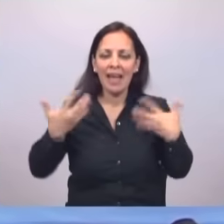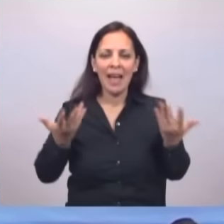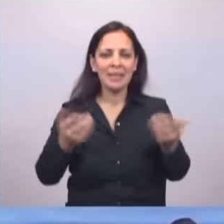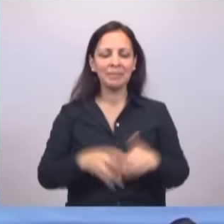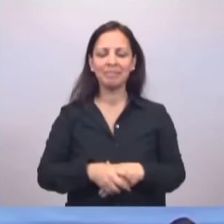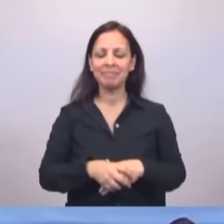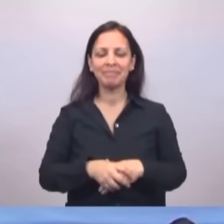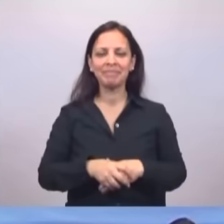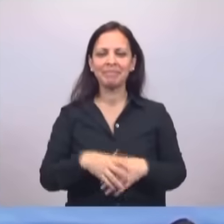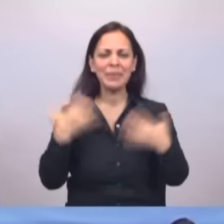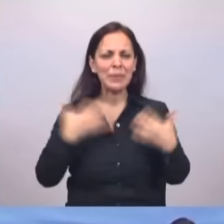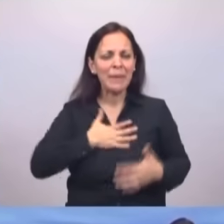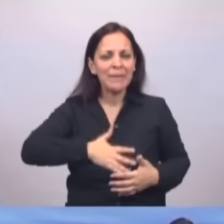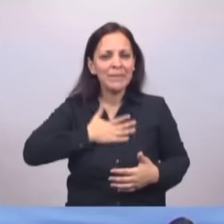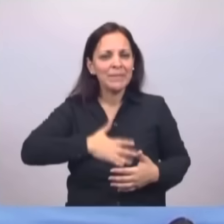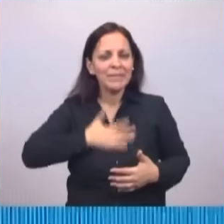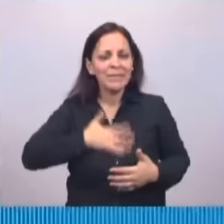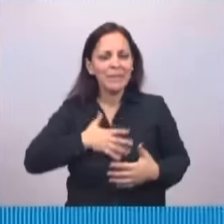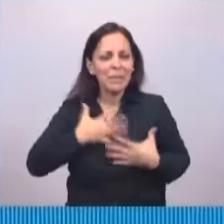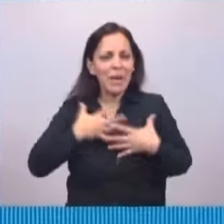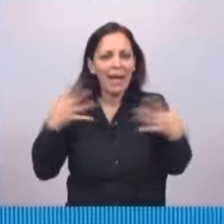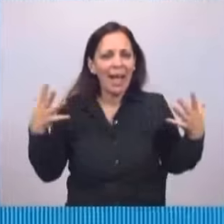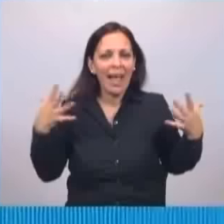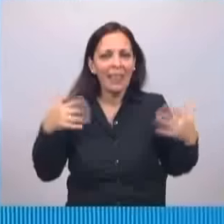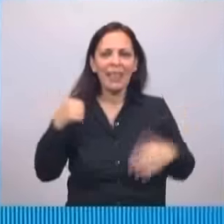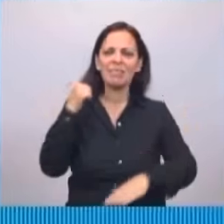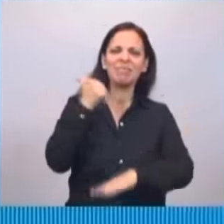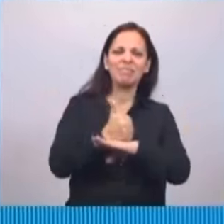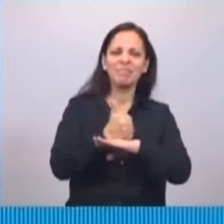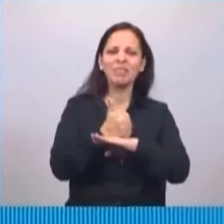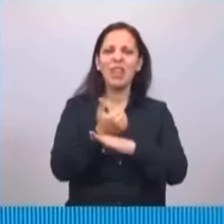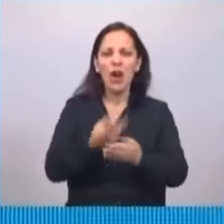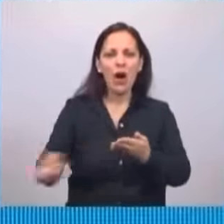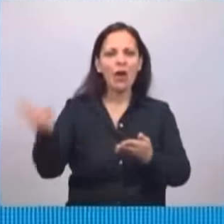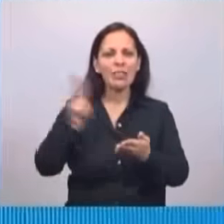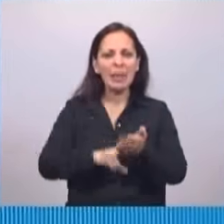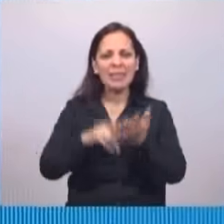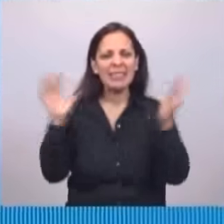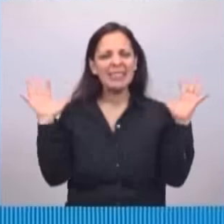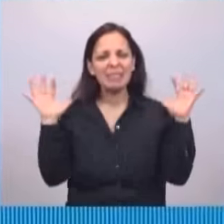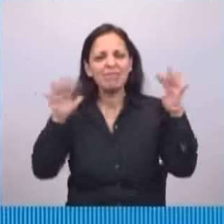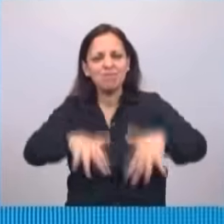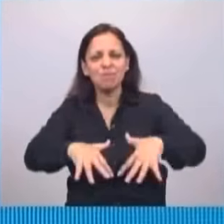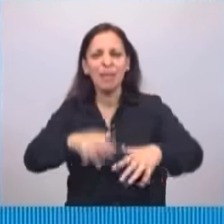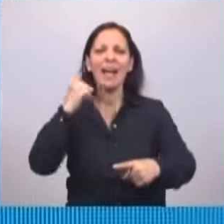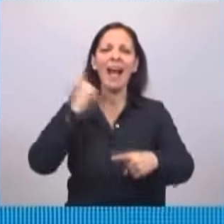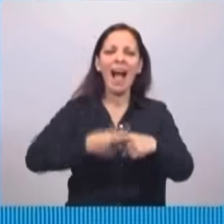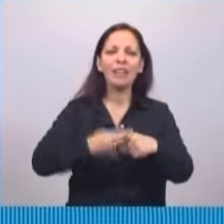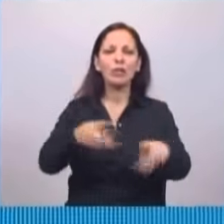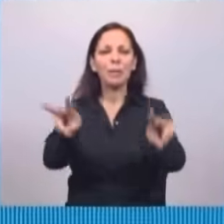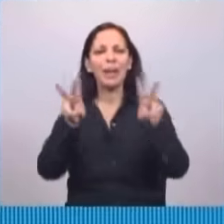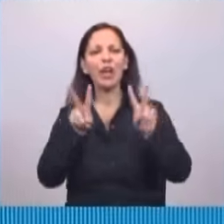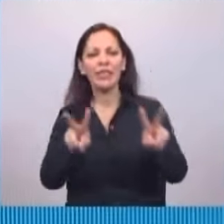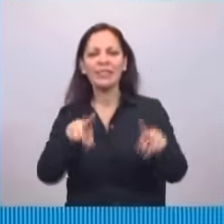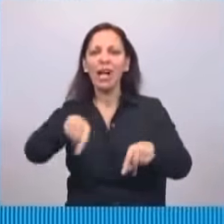la enorme satisfacción de estar de nuevo reunidos en un acto peronista, en un